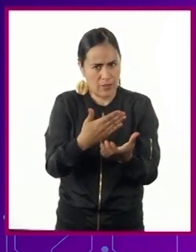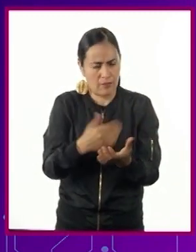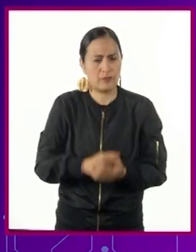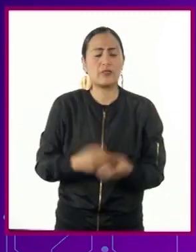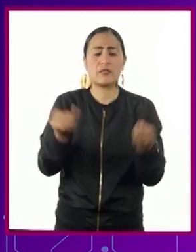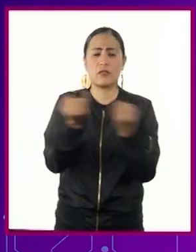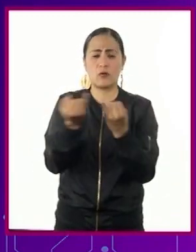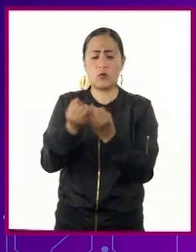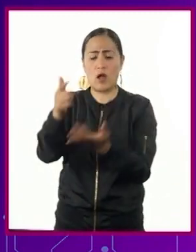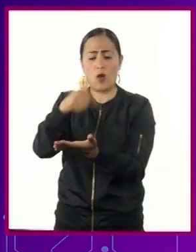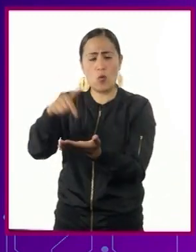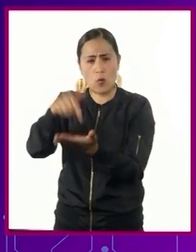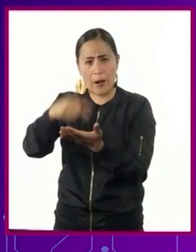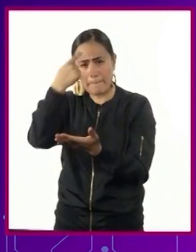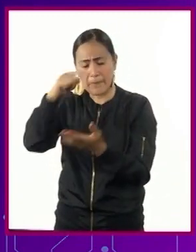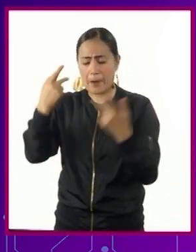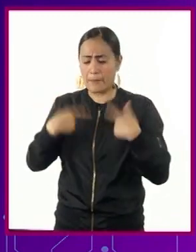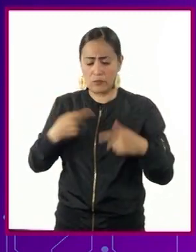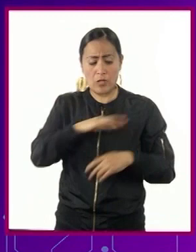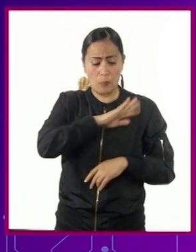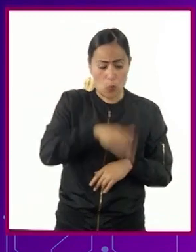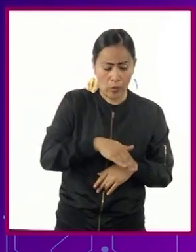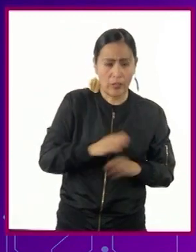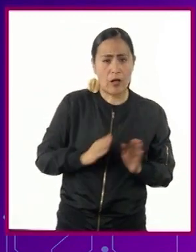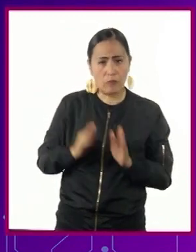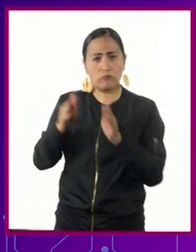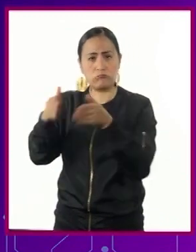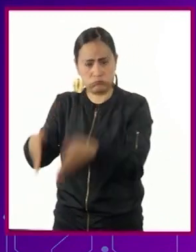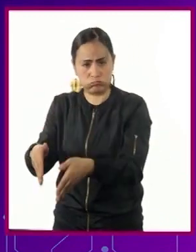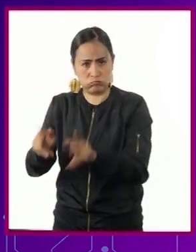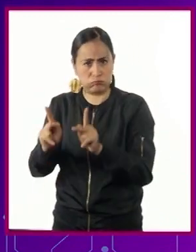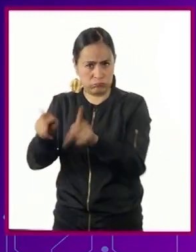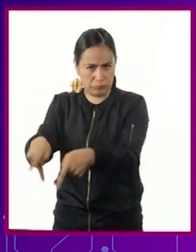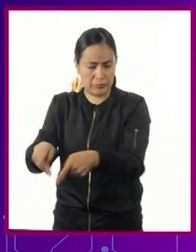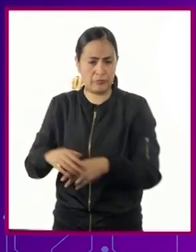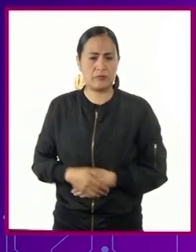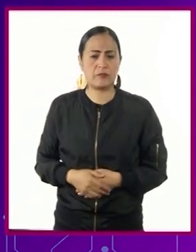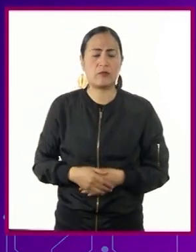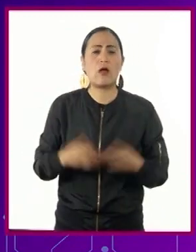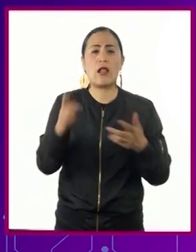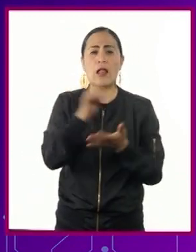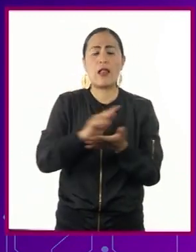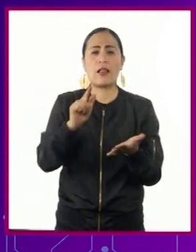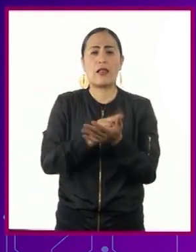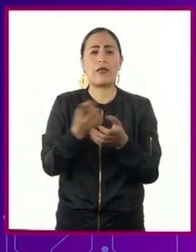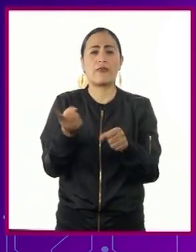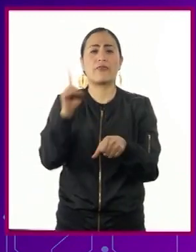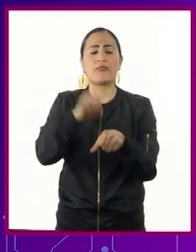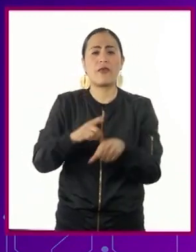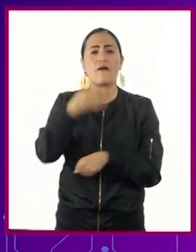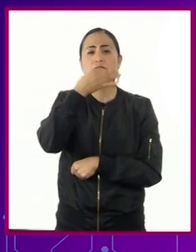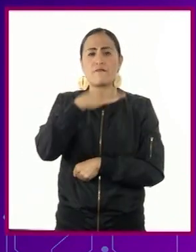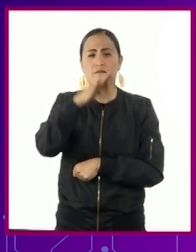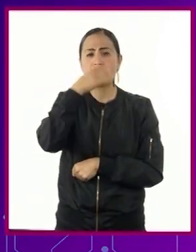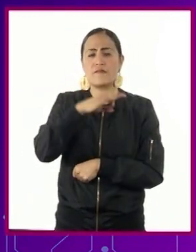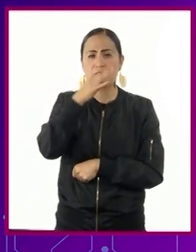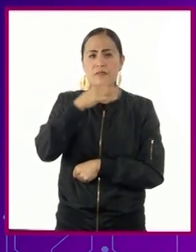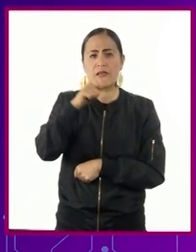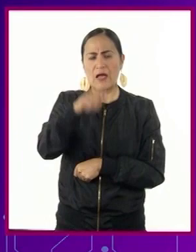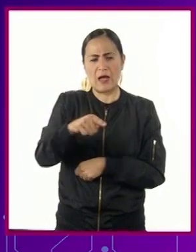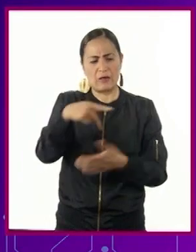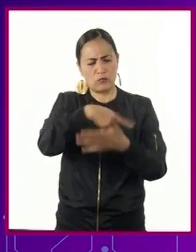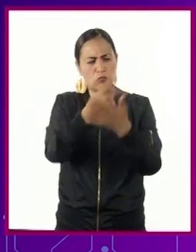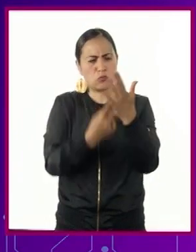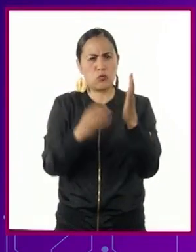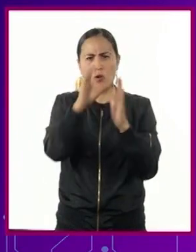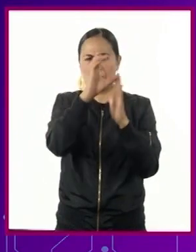de los espacios para el reposo de los difuntos. Mediante la Ley de Días Festivos, se asumió la tarea de programar e instituir un